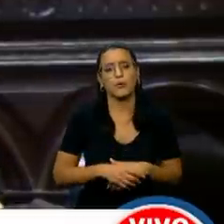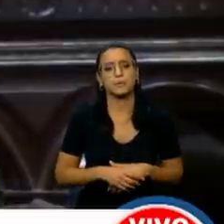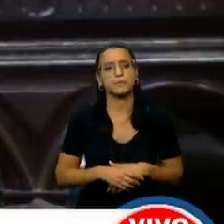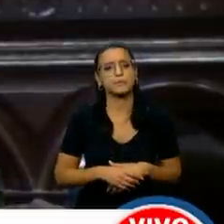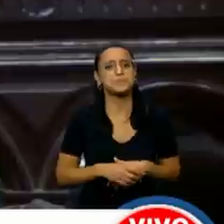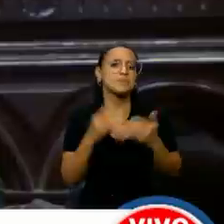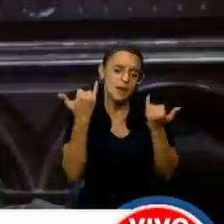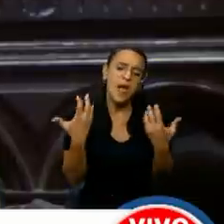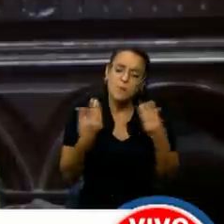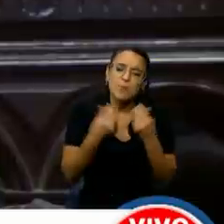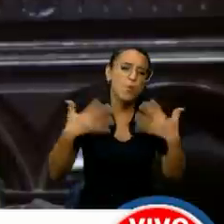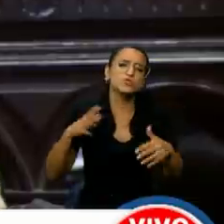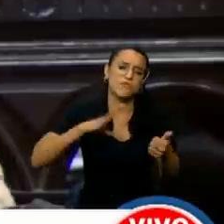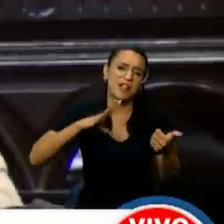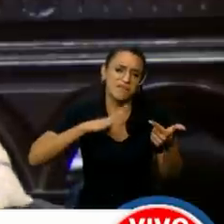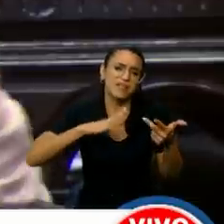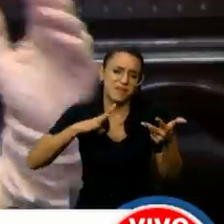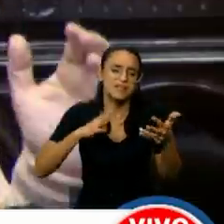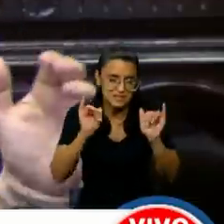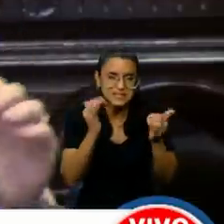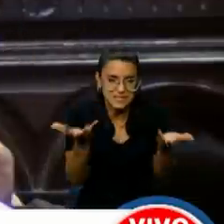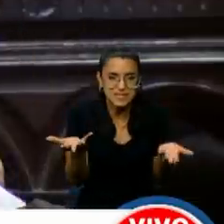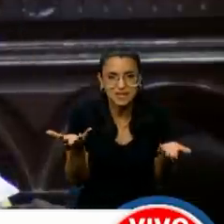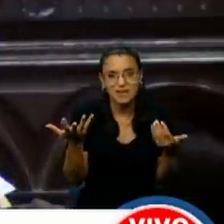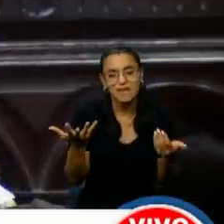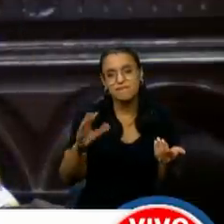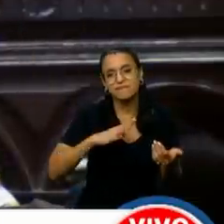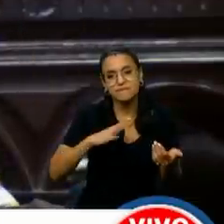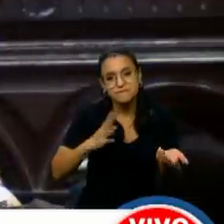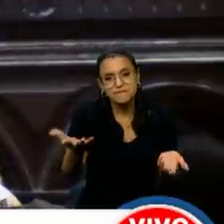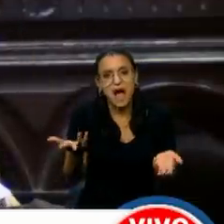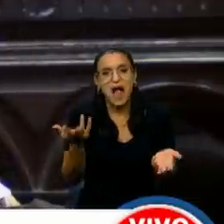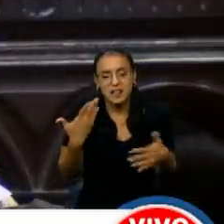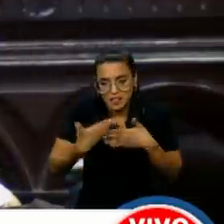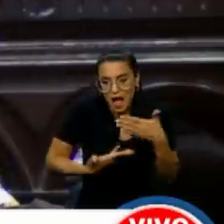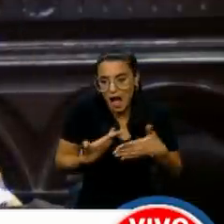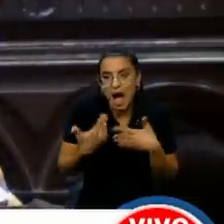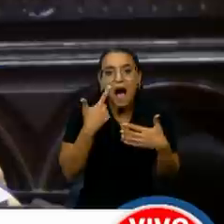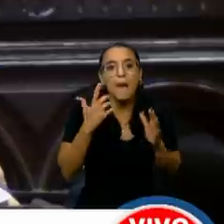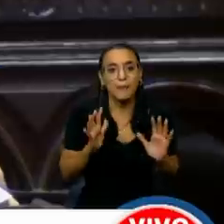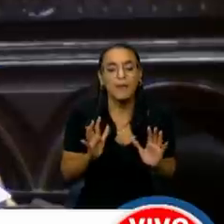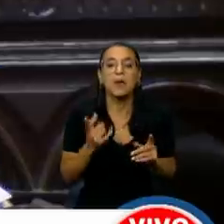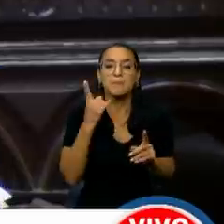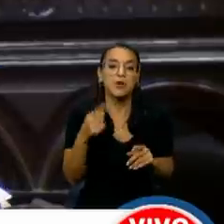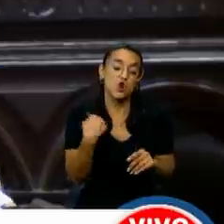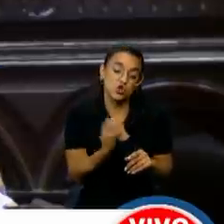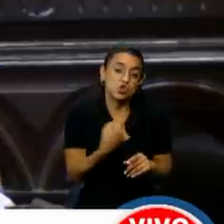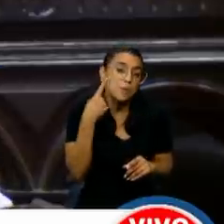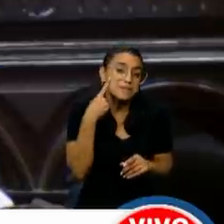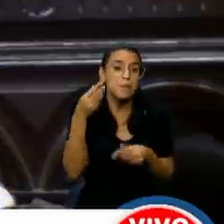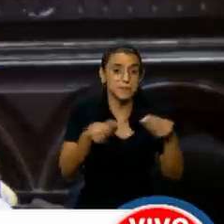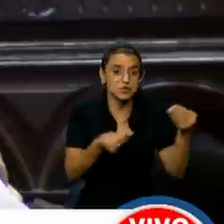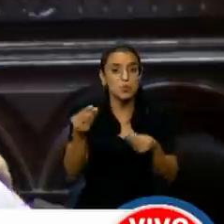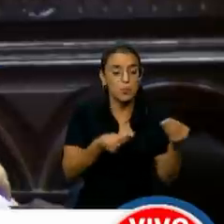hay hay mucho para hacer falta mucho todavía para para transitar pero si queremos que es un presupuesto